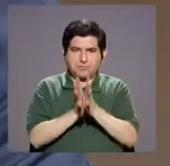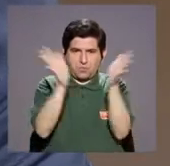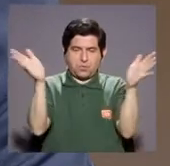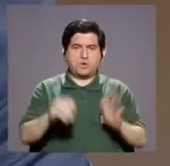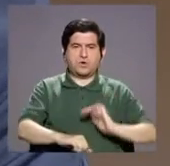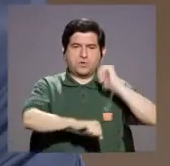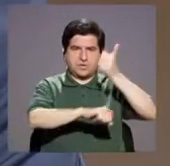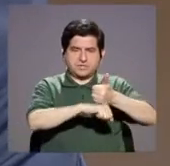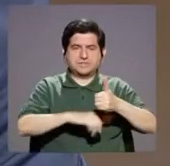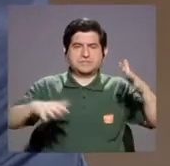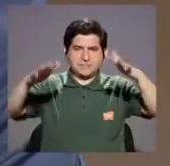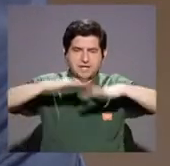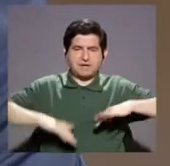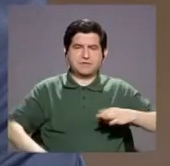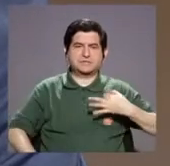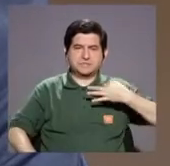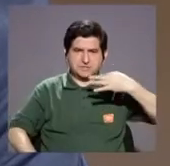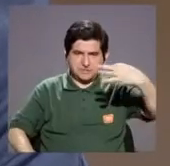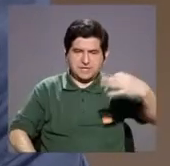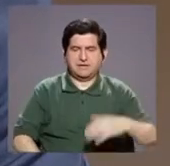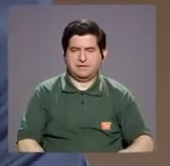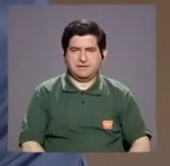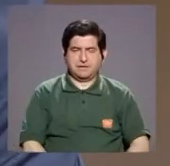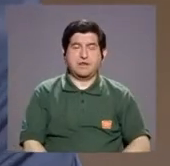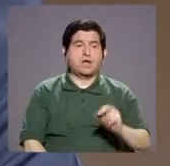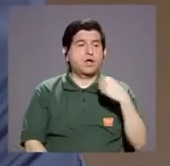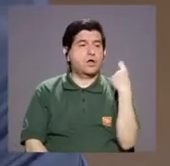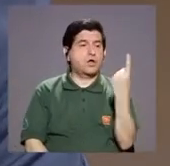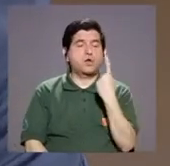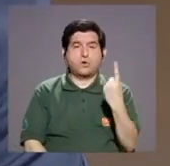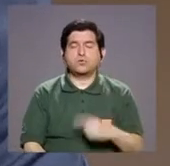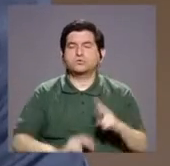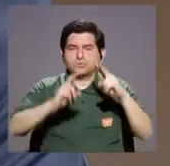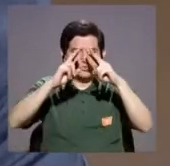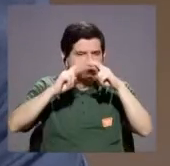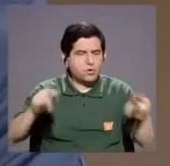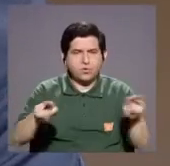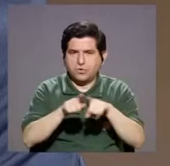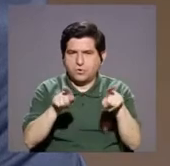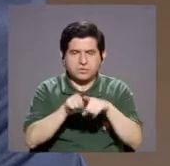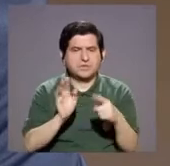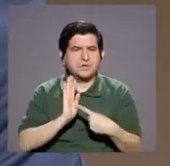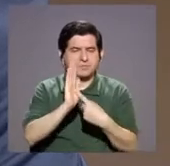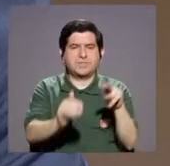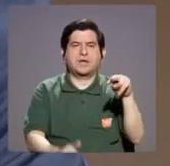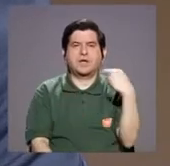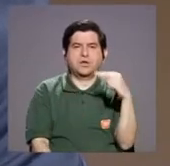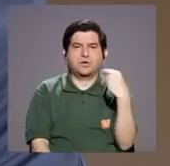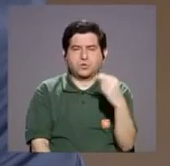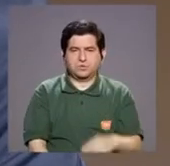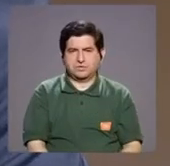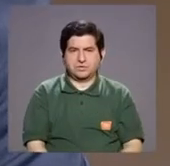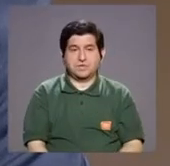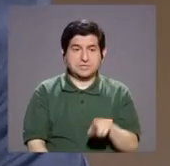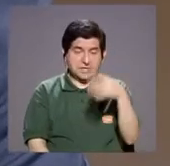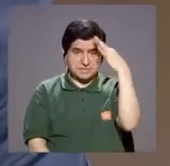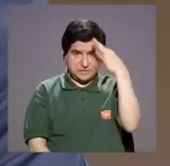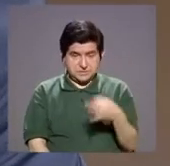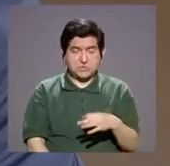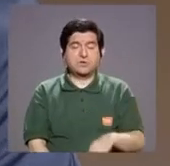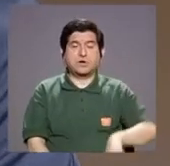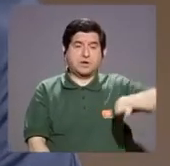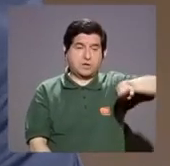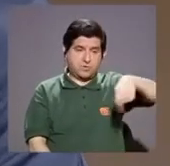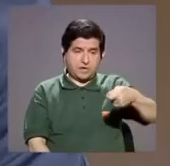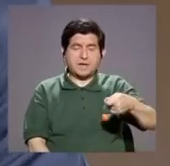un espacio diario donde no solamente se hace el análisis sino también se van a presentar noticias que creo que eso el canal